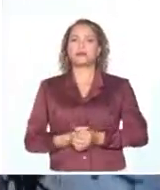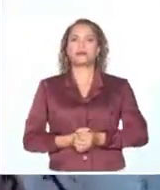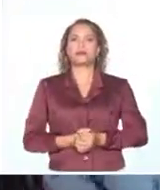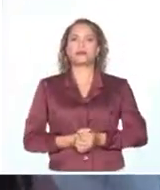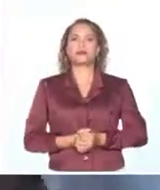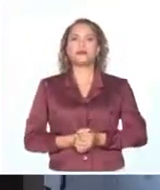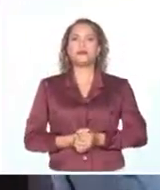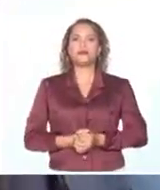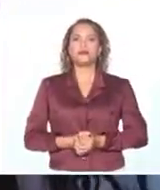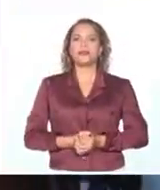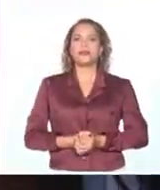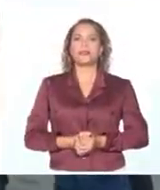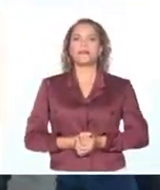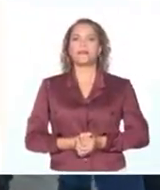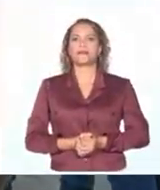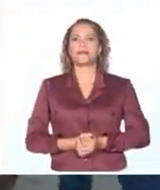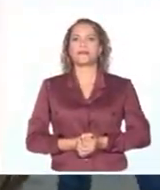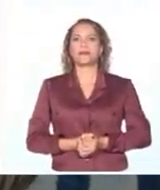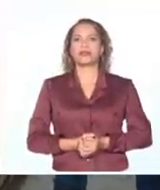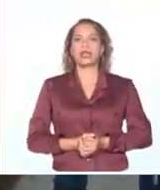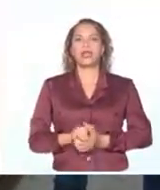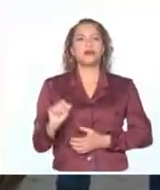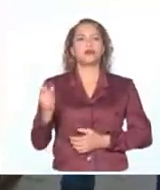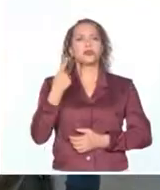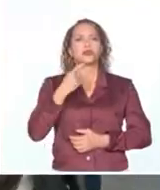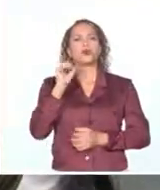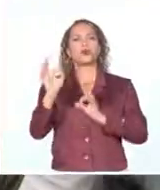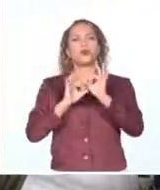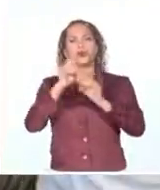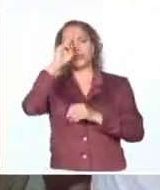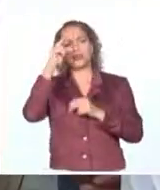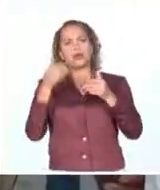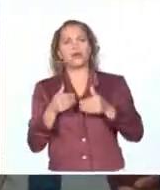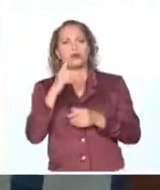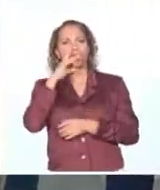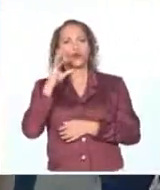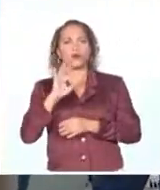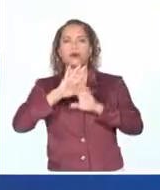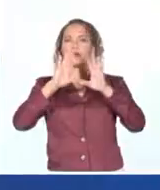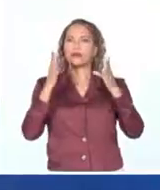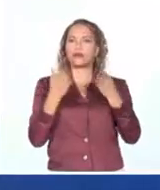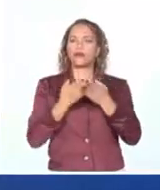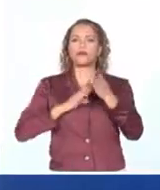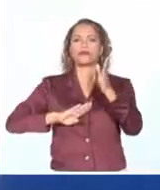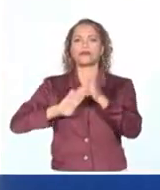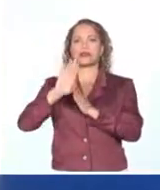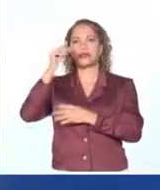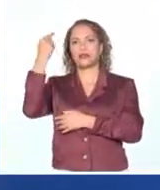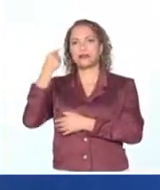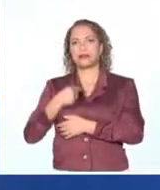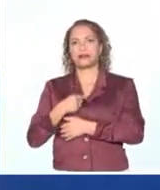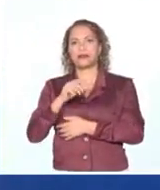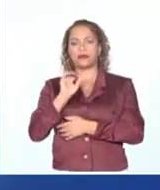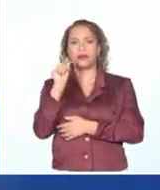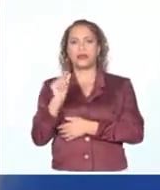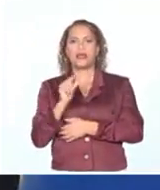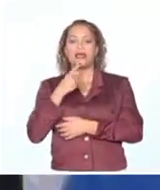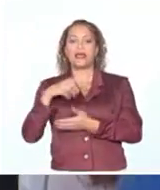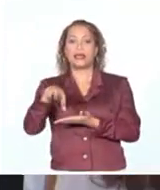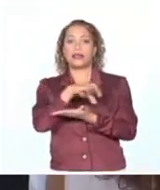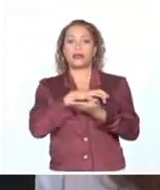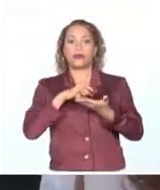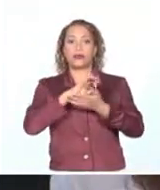puede circunscribirse solo a los cuidados de salud, sino a todo lo que implique desarrollo humano, en el barrio Habanero de los Sitios, de la